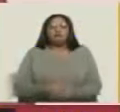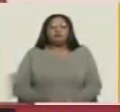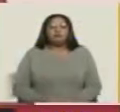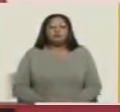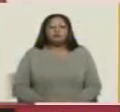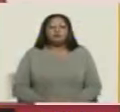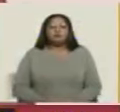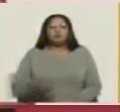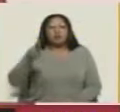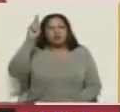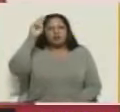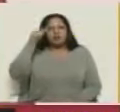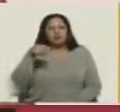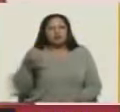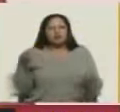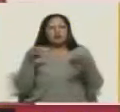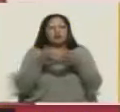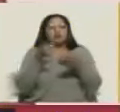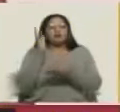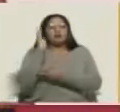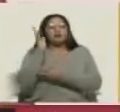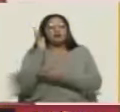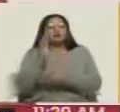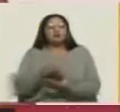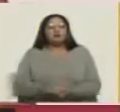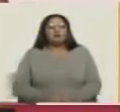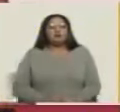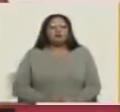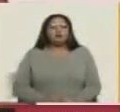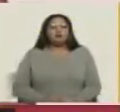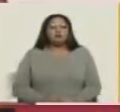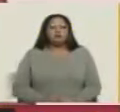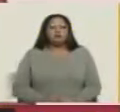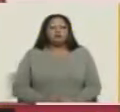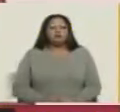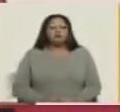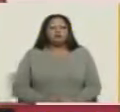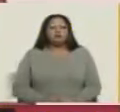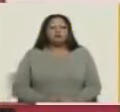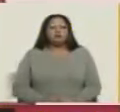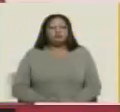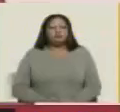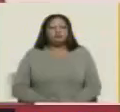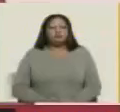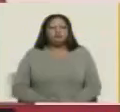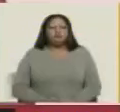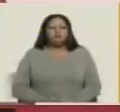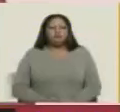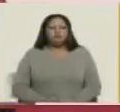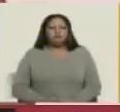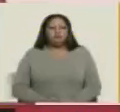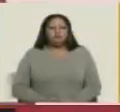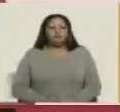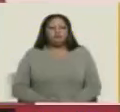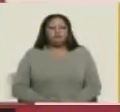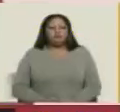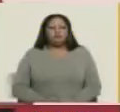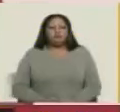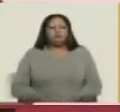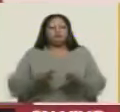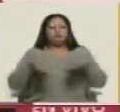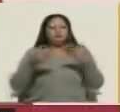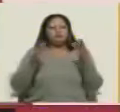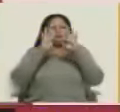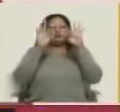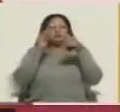de la razón de esta videoconferencia y esta rueda de prensa, que lo vamos a anunciar ahora. ¿Cuál será el mecanismo? De acuerdo